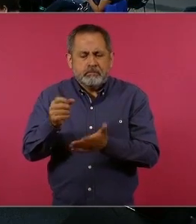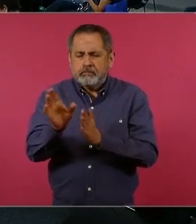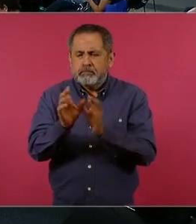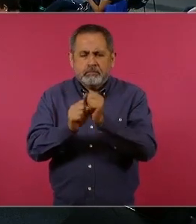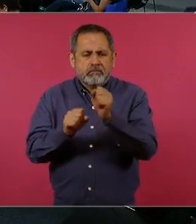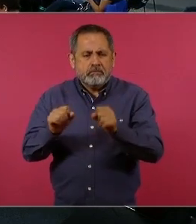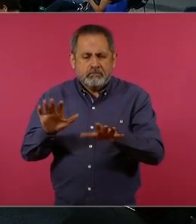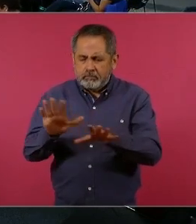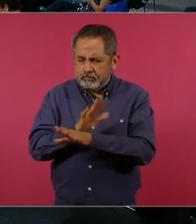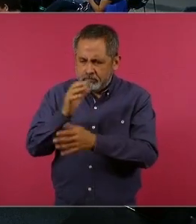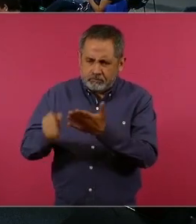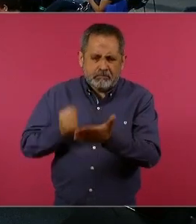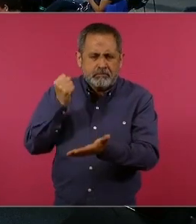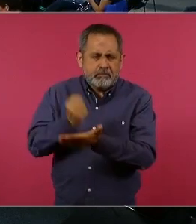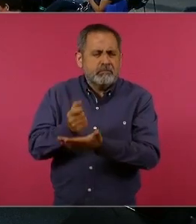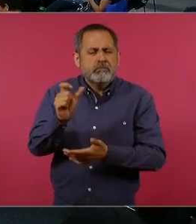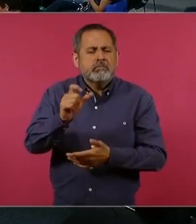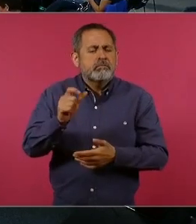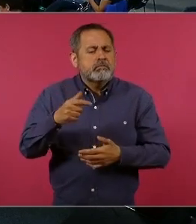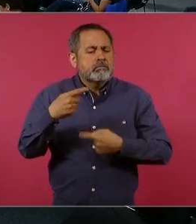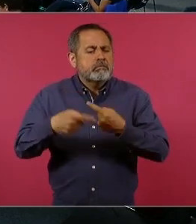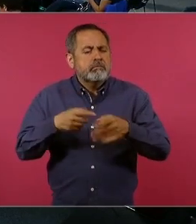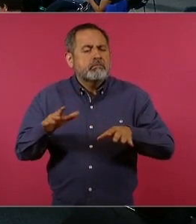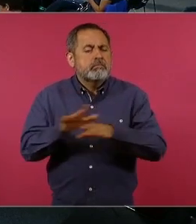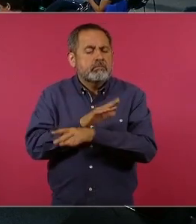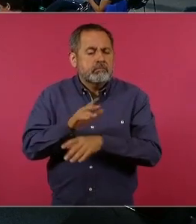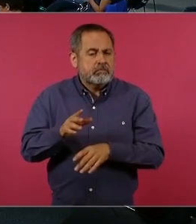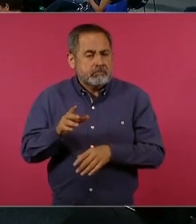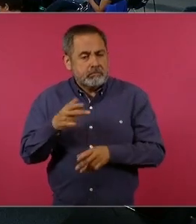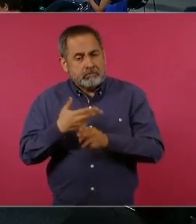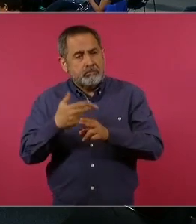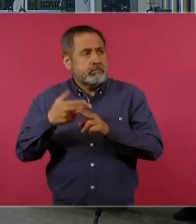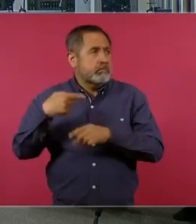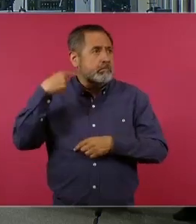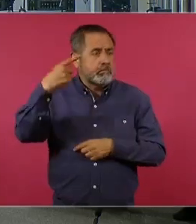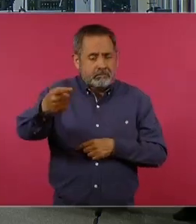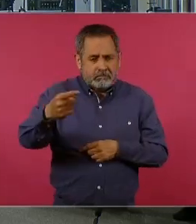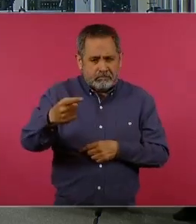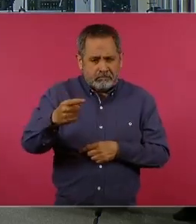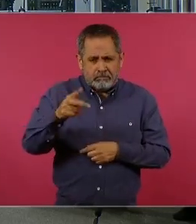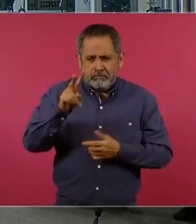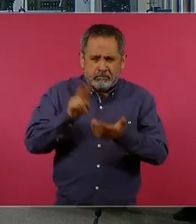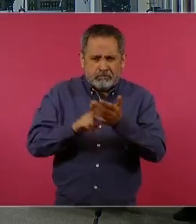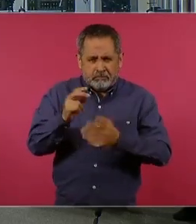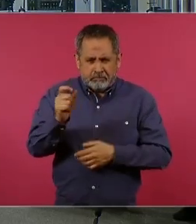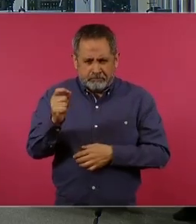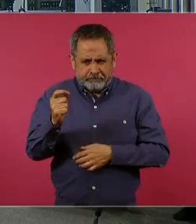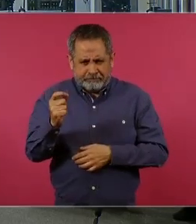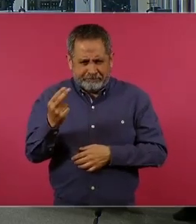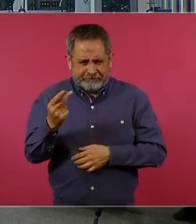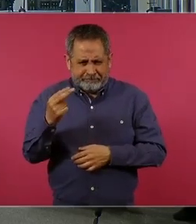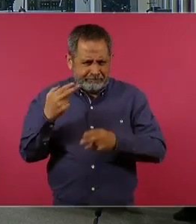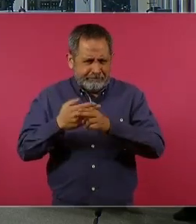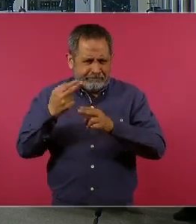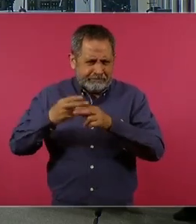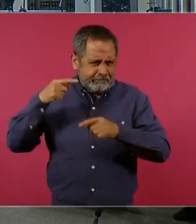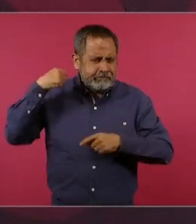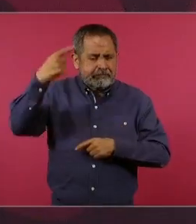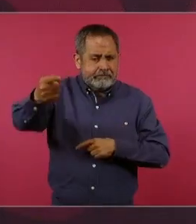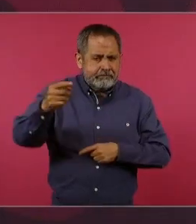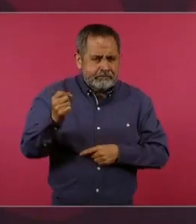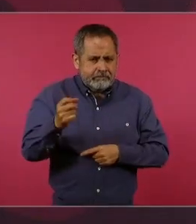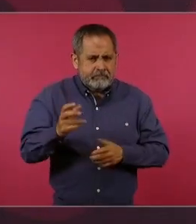del 2025? ¿Cómo? ¿Cree que la reforma judicial pudiera pasar entonces hasta el primer trimestre del 2025? Sí, en septiembre,